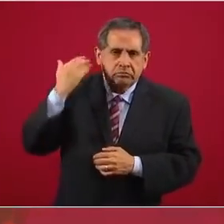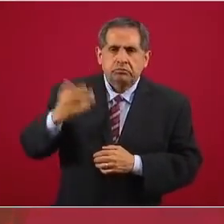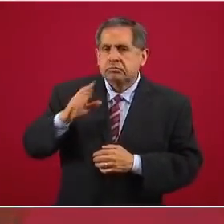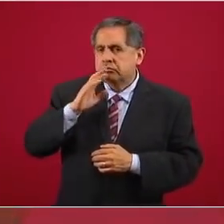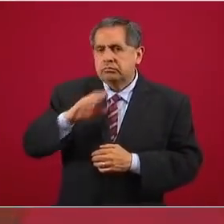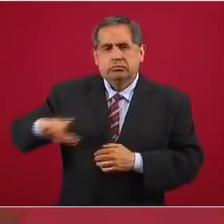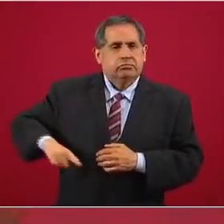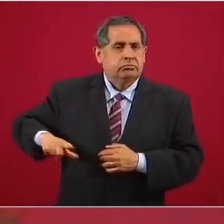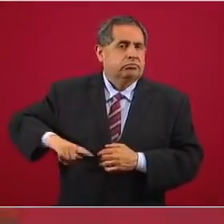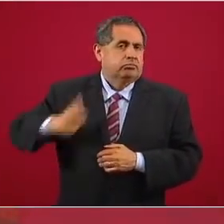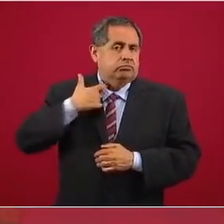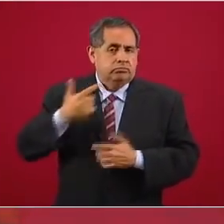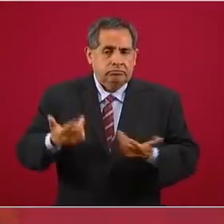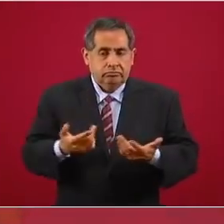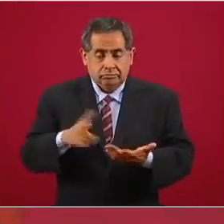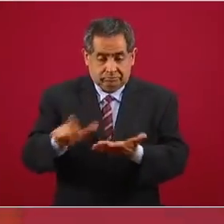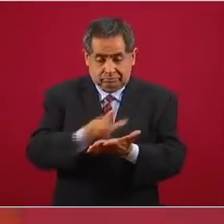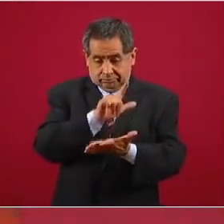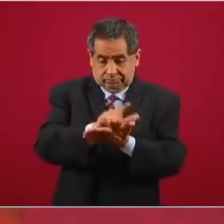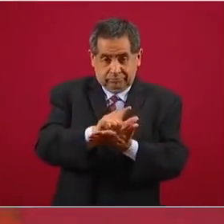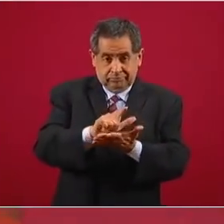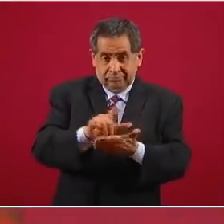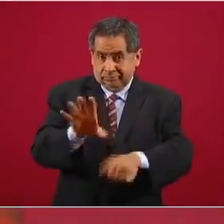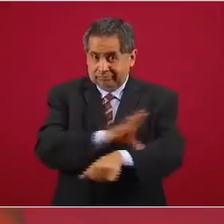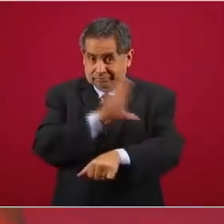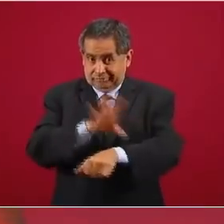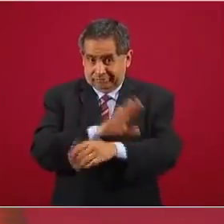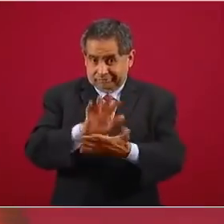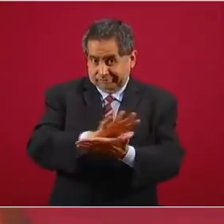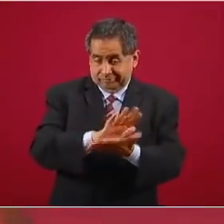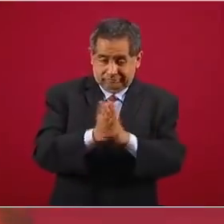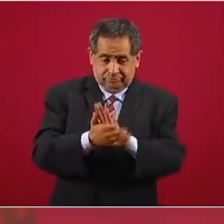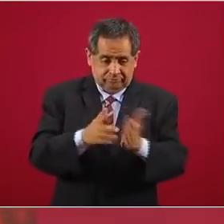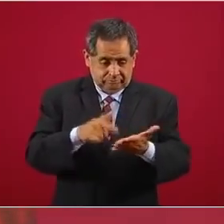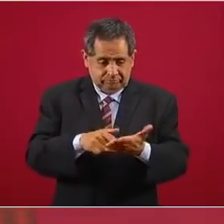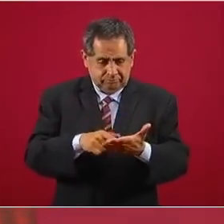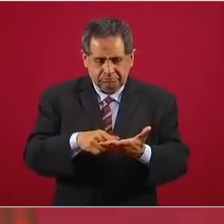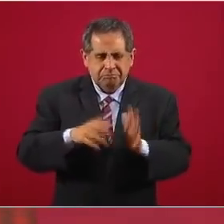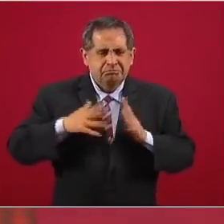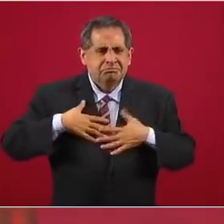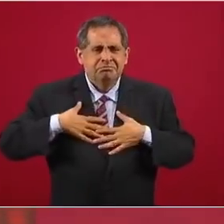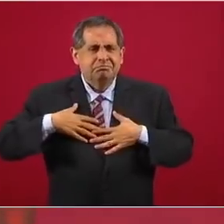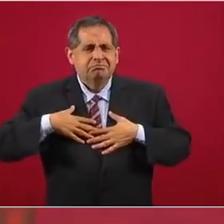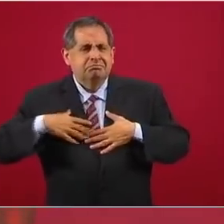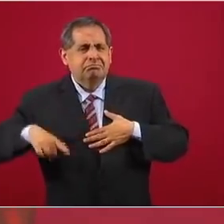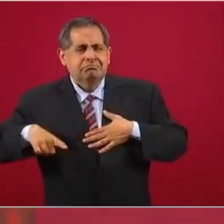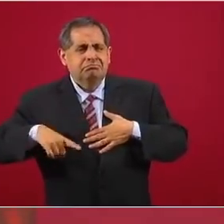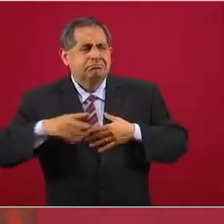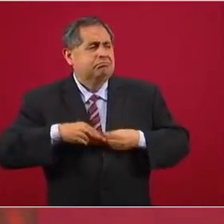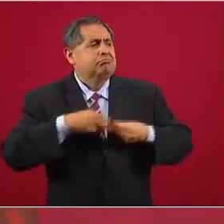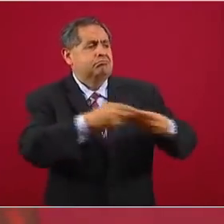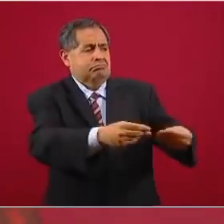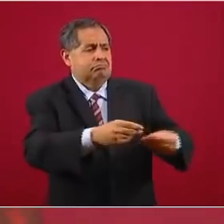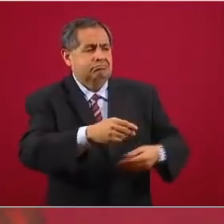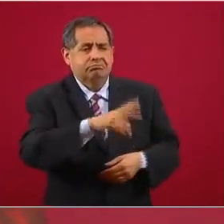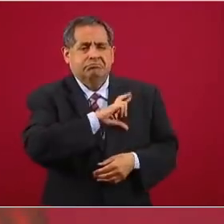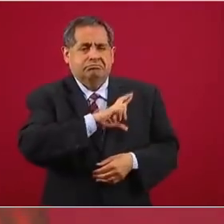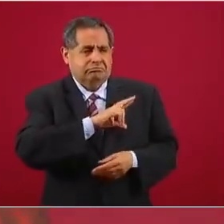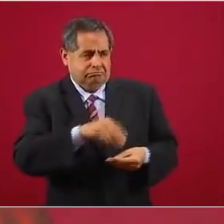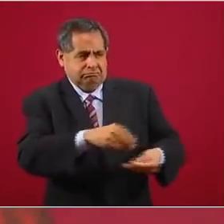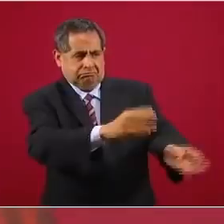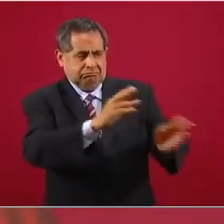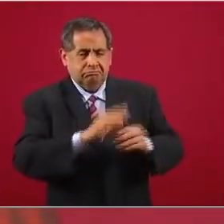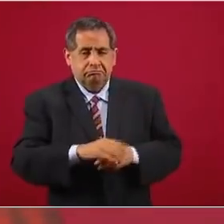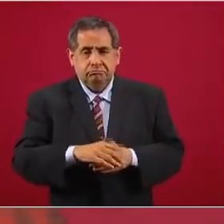Entonces, la reforma energética era privatizar el petróleo,